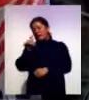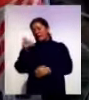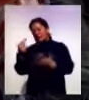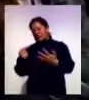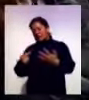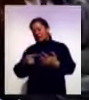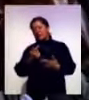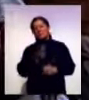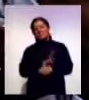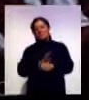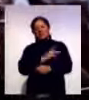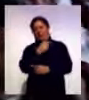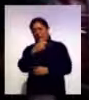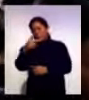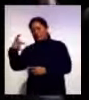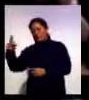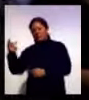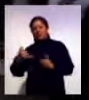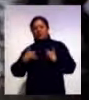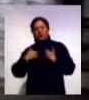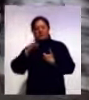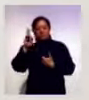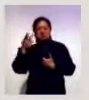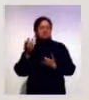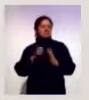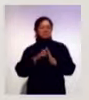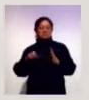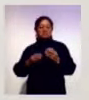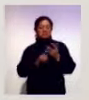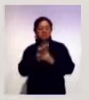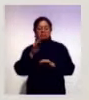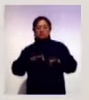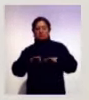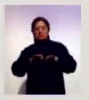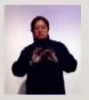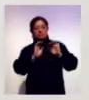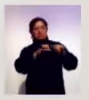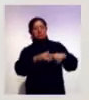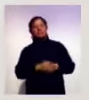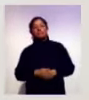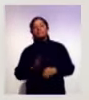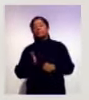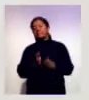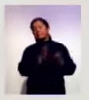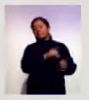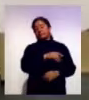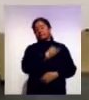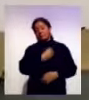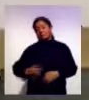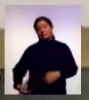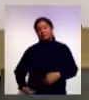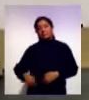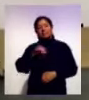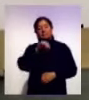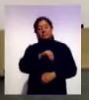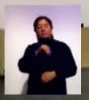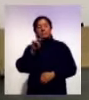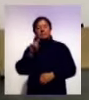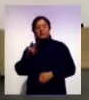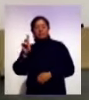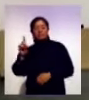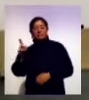de la población, como la generación de nuevos empleos. Por su parte, la síndico de Nativitas, María Victoria Díaz, reconoció el apoyo que se da